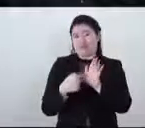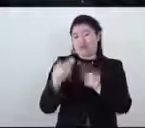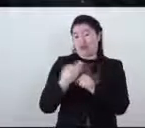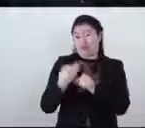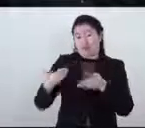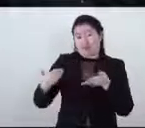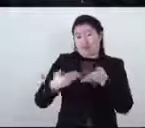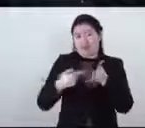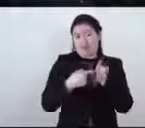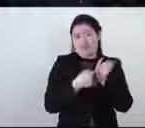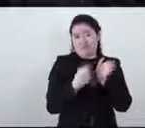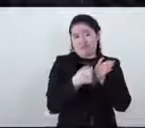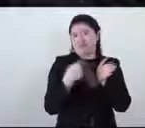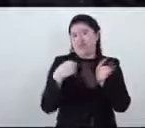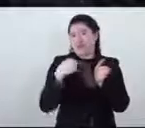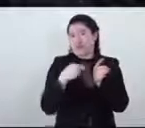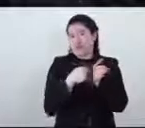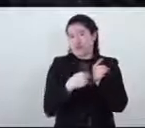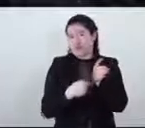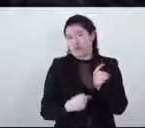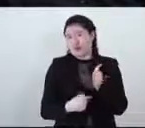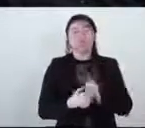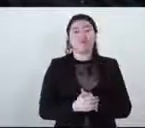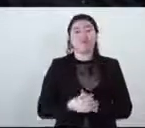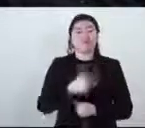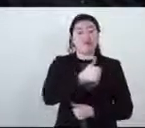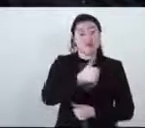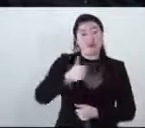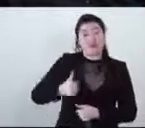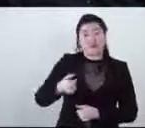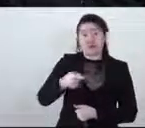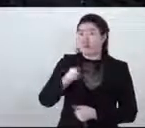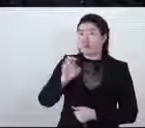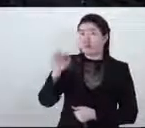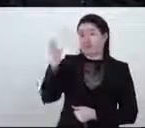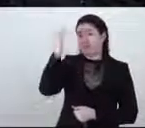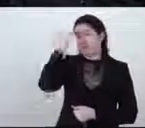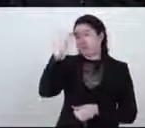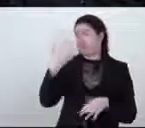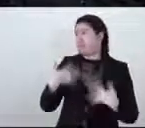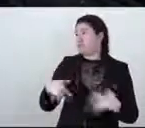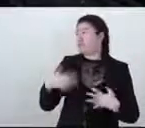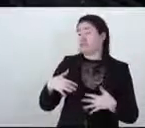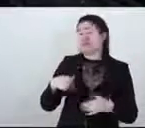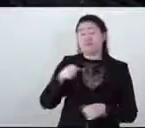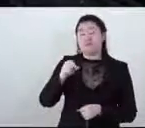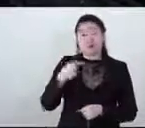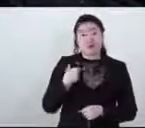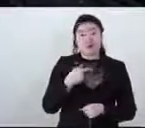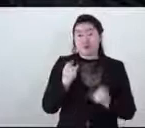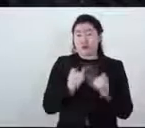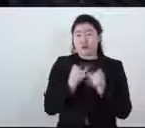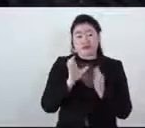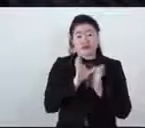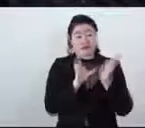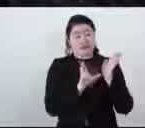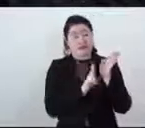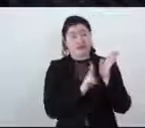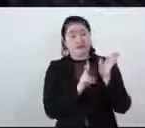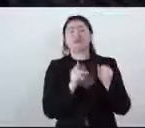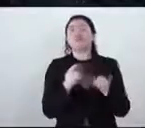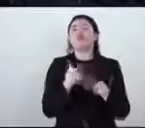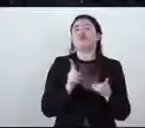nosotros. Cada uno de ellos cuenta con un amplio reconocimiento y sus currículums pueden encontrarse en la copia